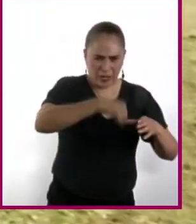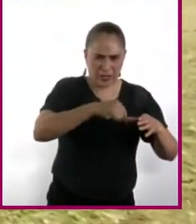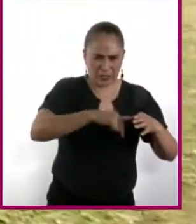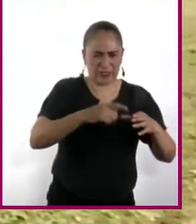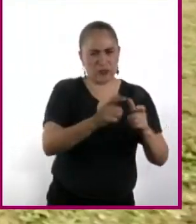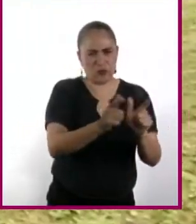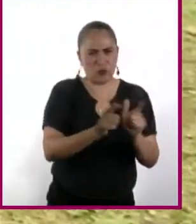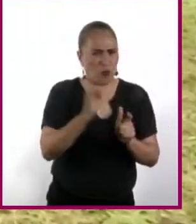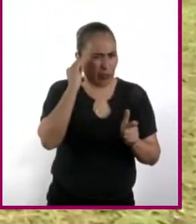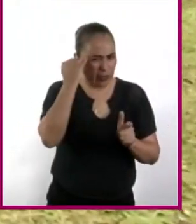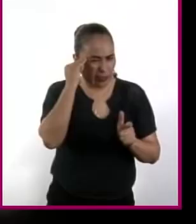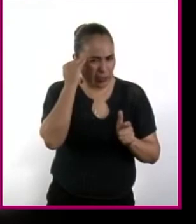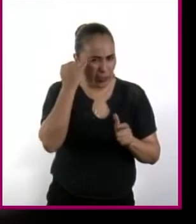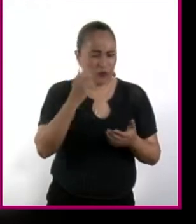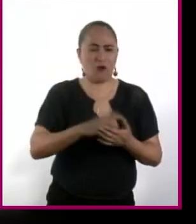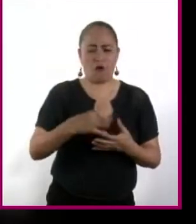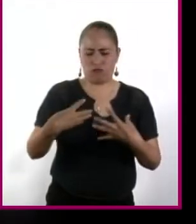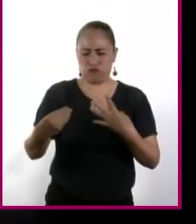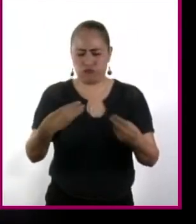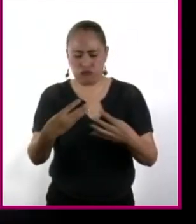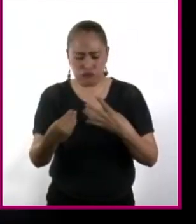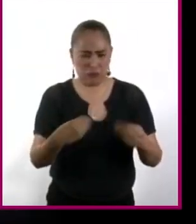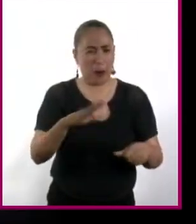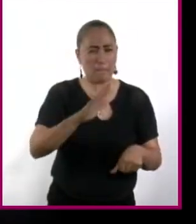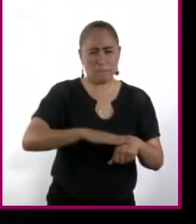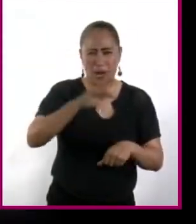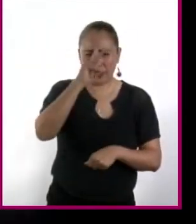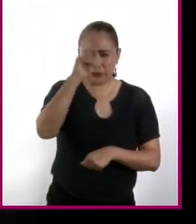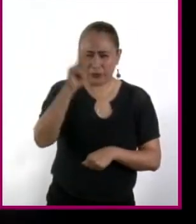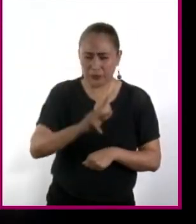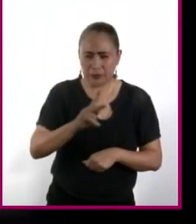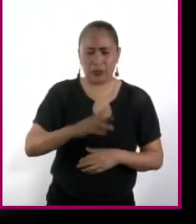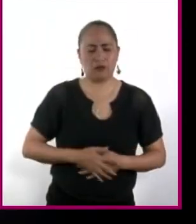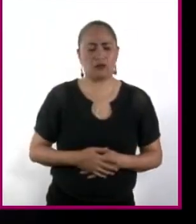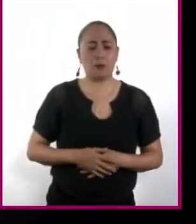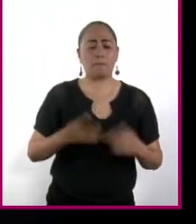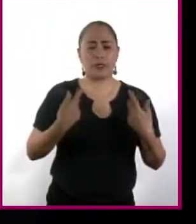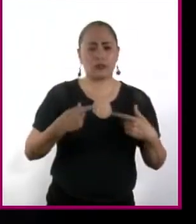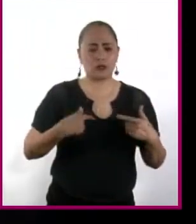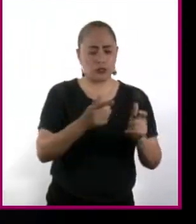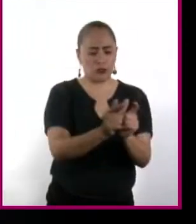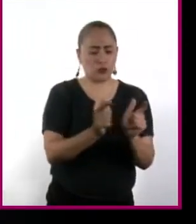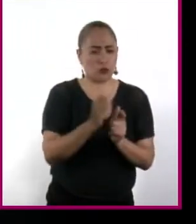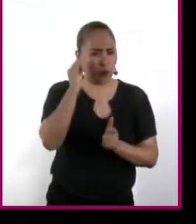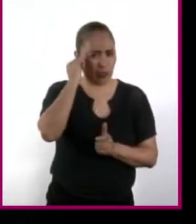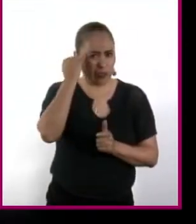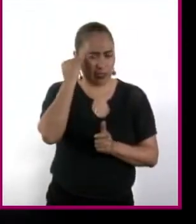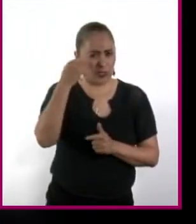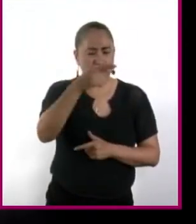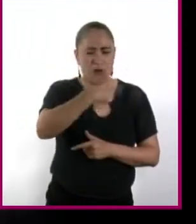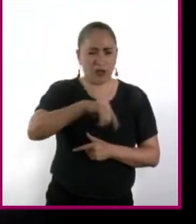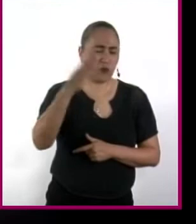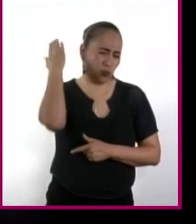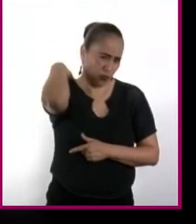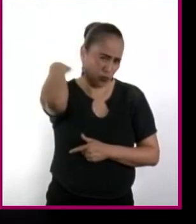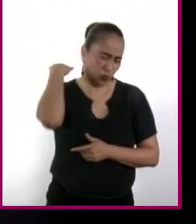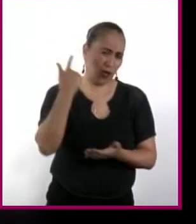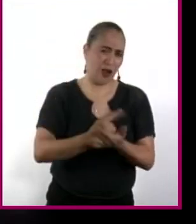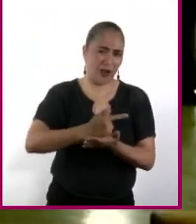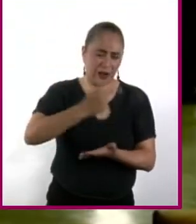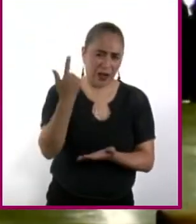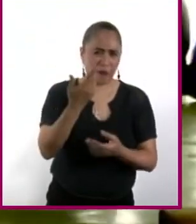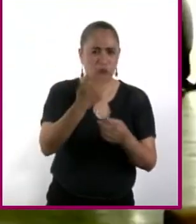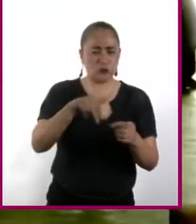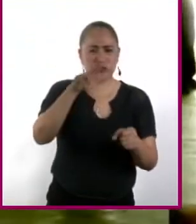la gravedad de la COVID-19 se elevó, y que las personas indígenas tuvieron mayor riesgo de neumonía, hospitalización